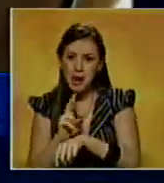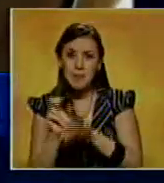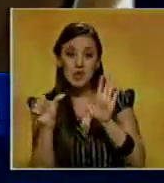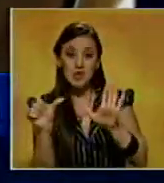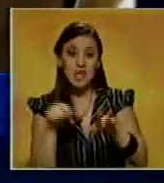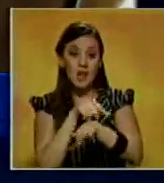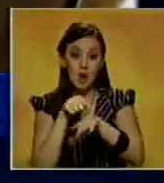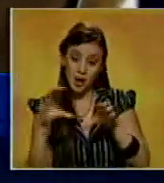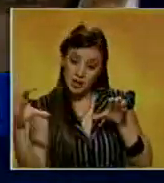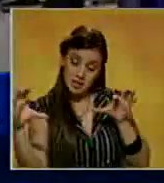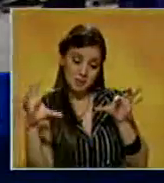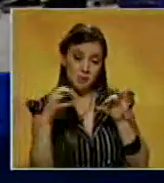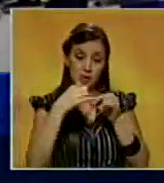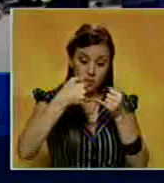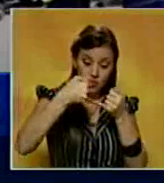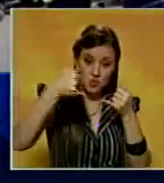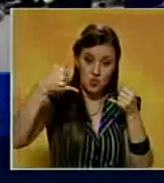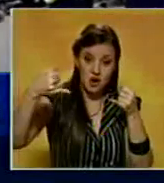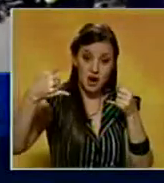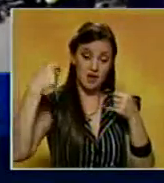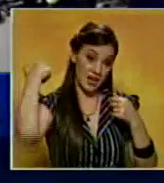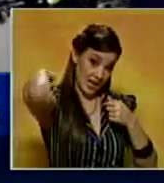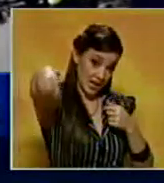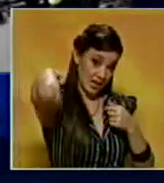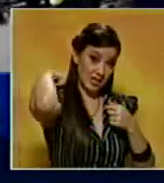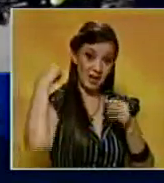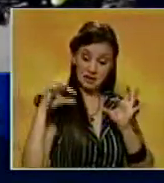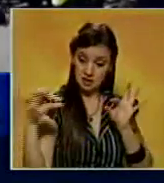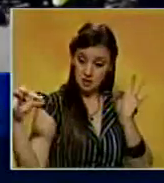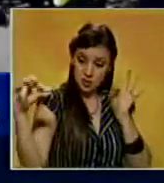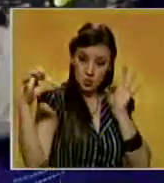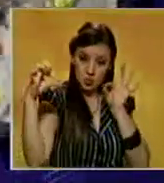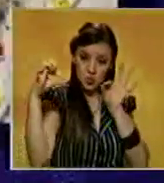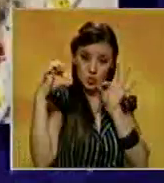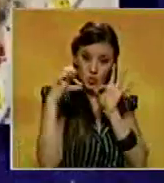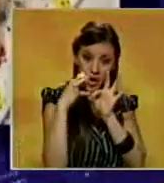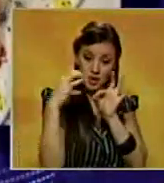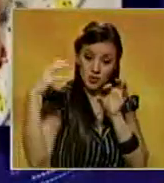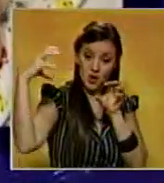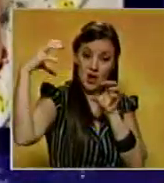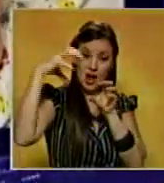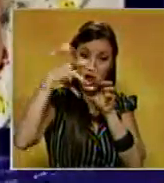se utilizó un cable y un trozo de costilla del niño para asegurar que sus vértebras se unieran nuevamente.